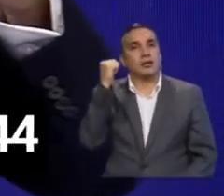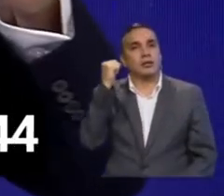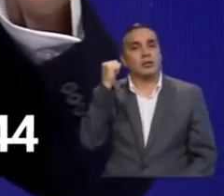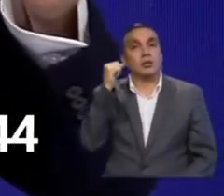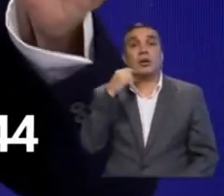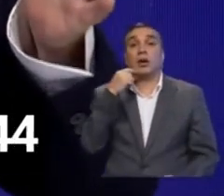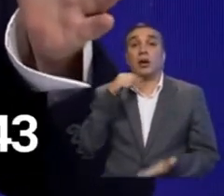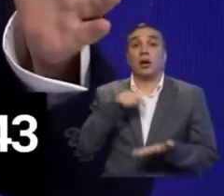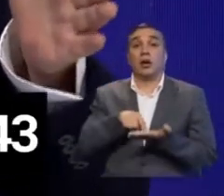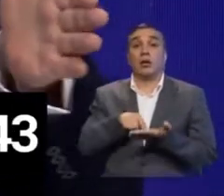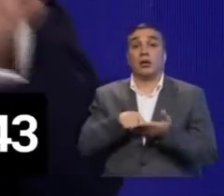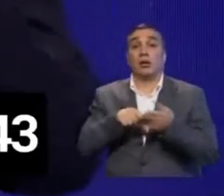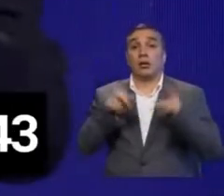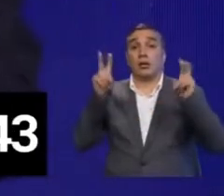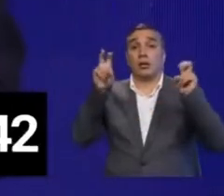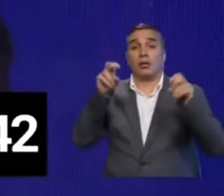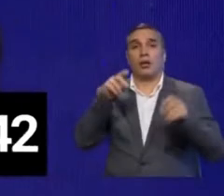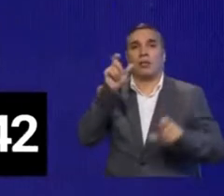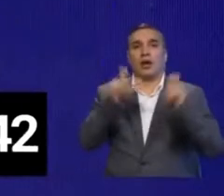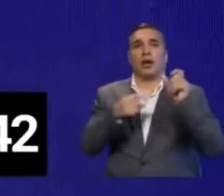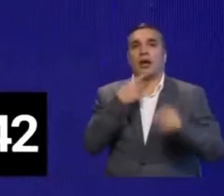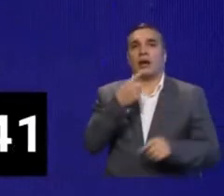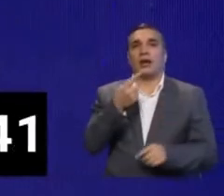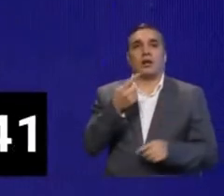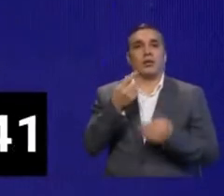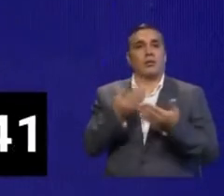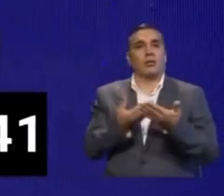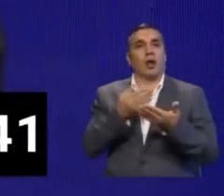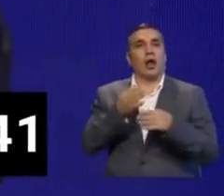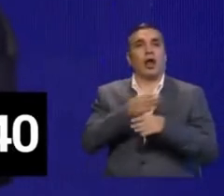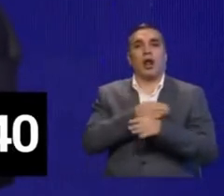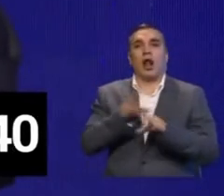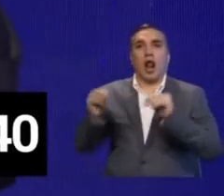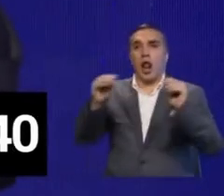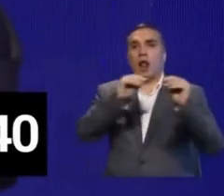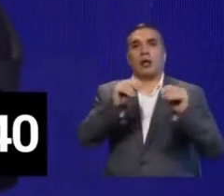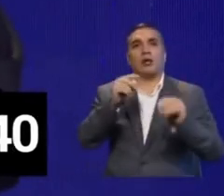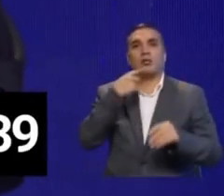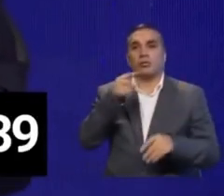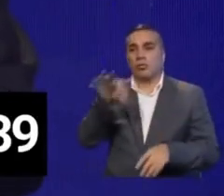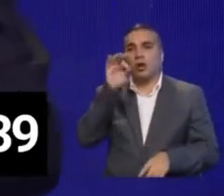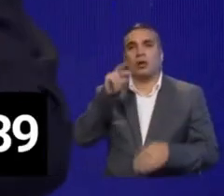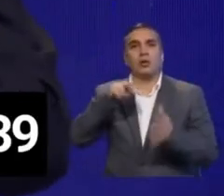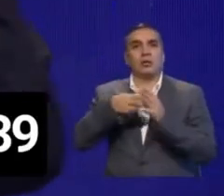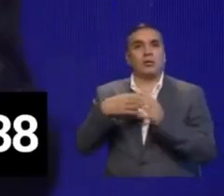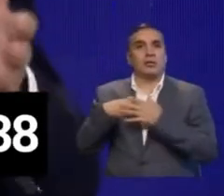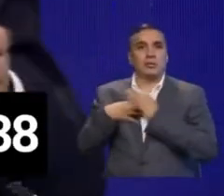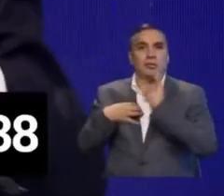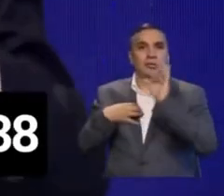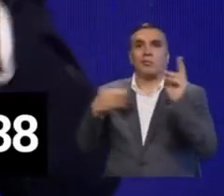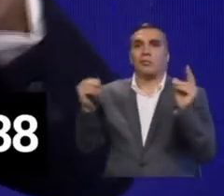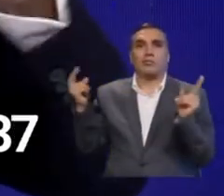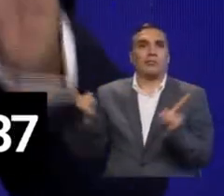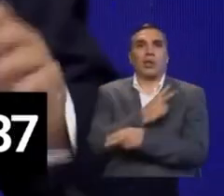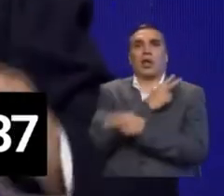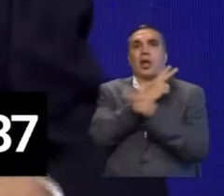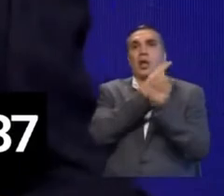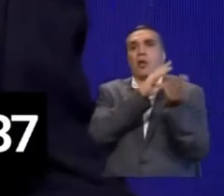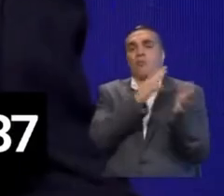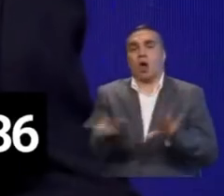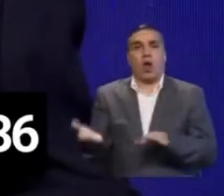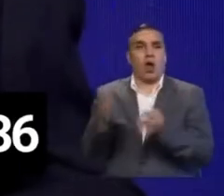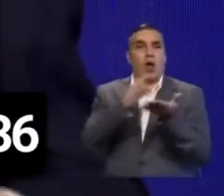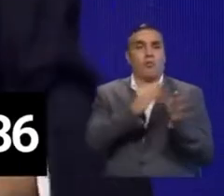que las teorías noveleras se hubieran impuesto en el mundo, la pandemia hubiera causado muchos más muertos de lo que